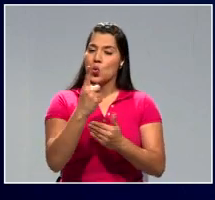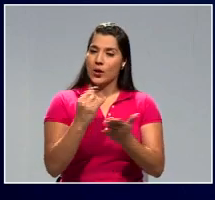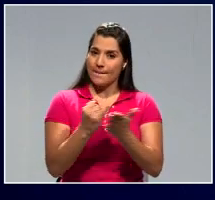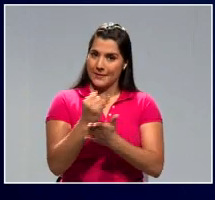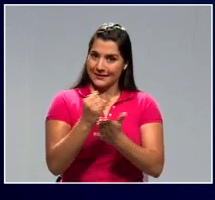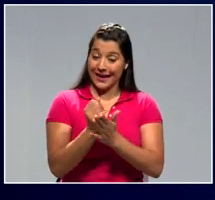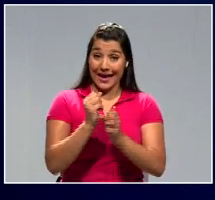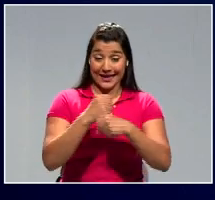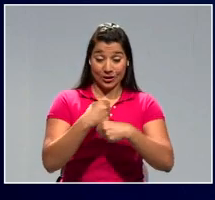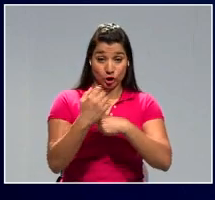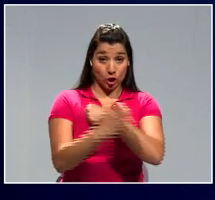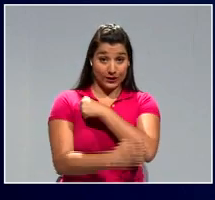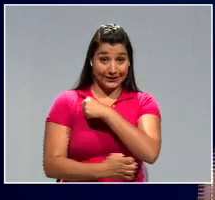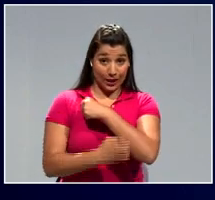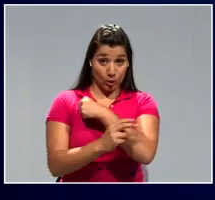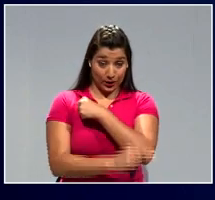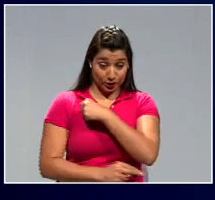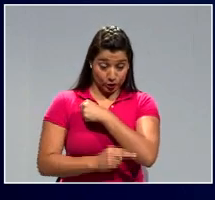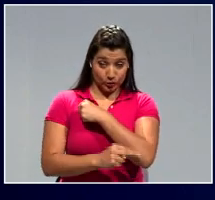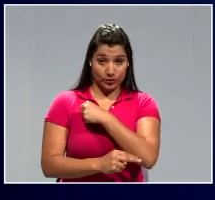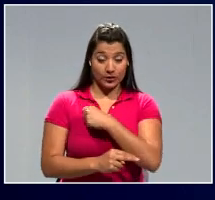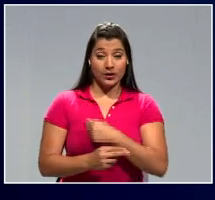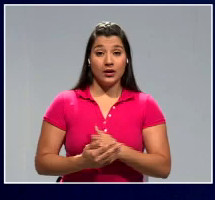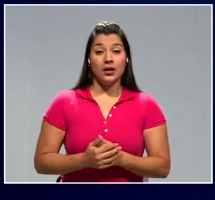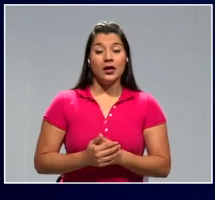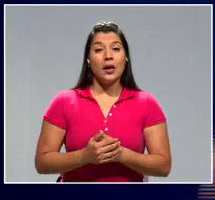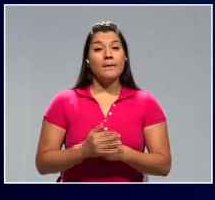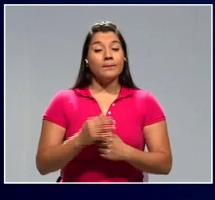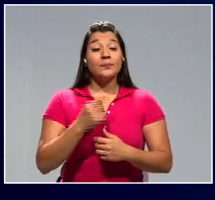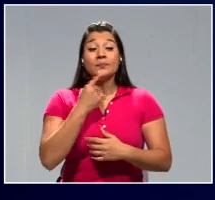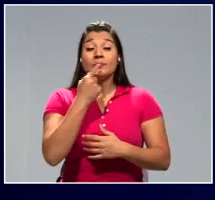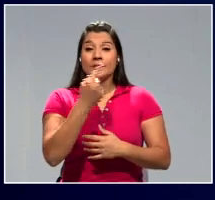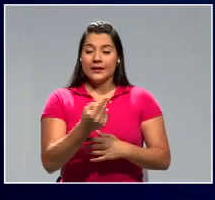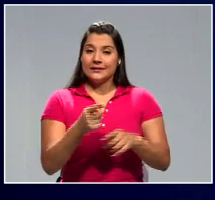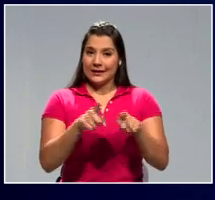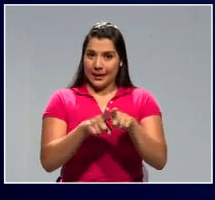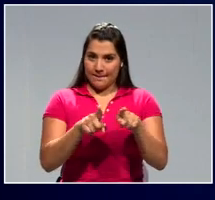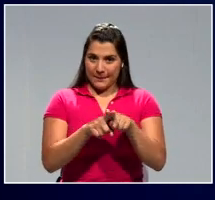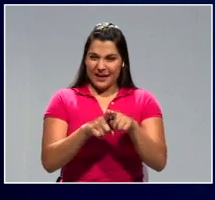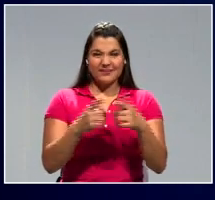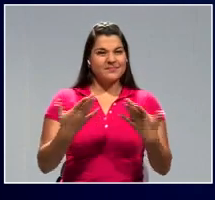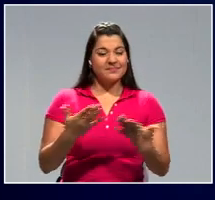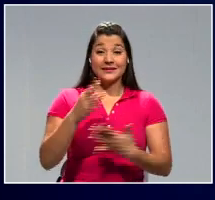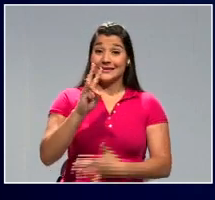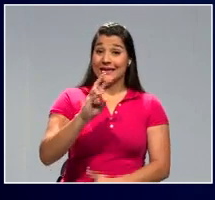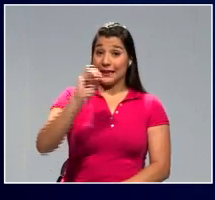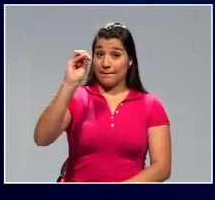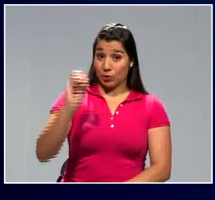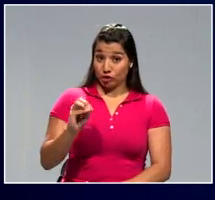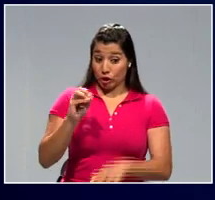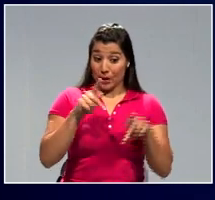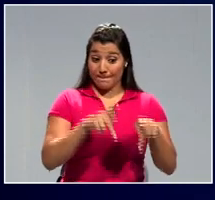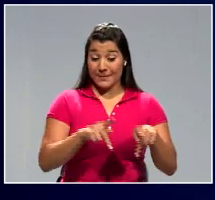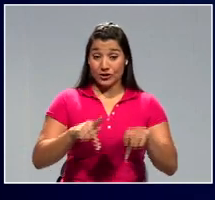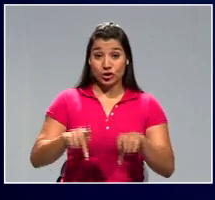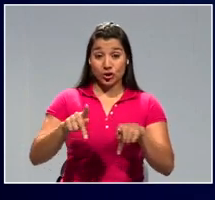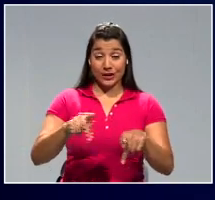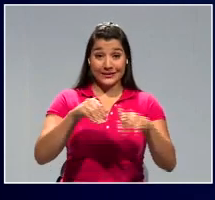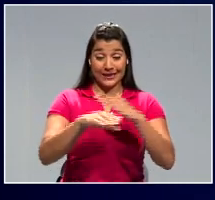del Estado de la Nación se estimaba también que el 7% de la población en Costa